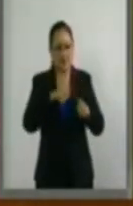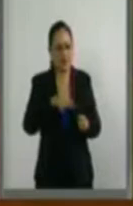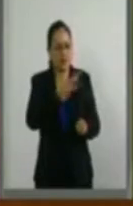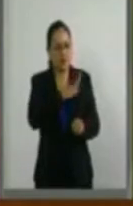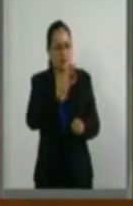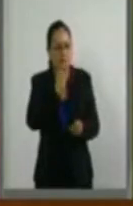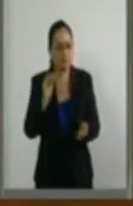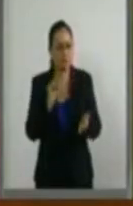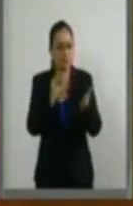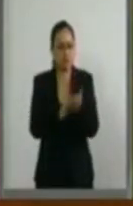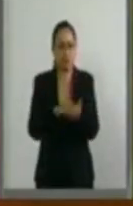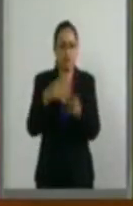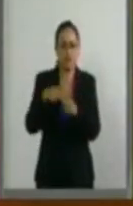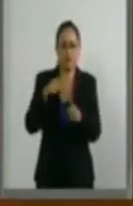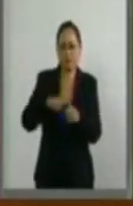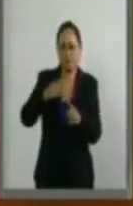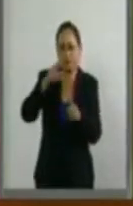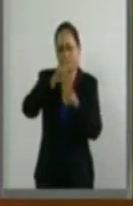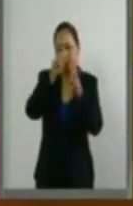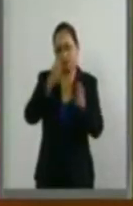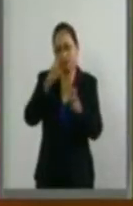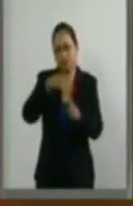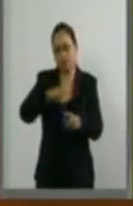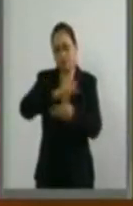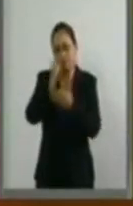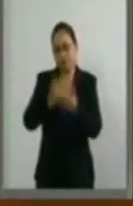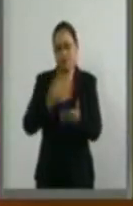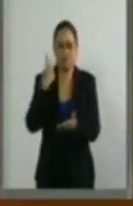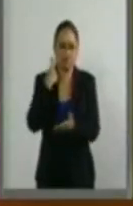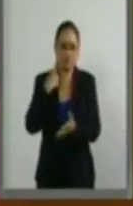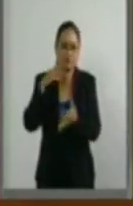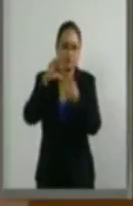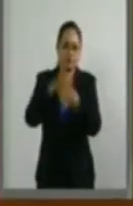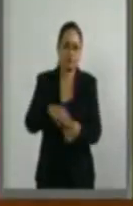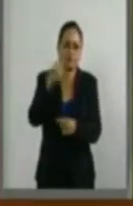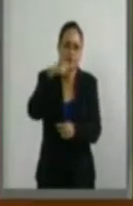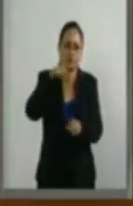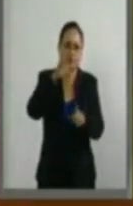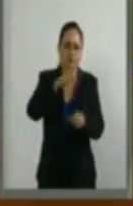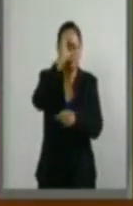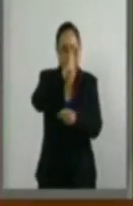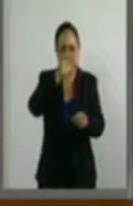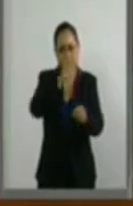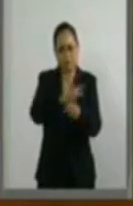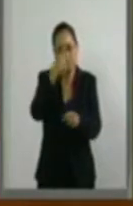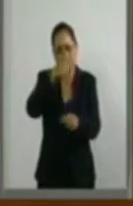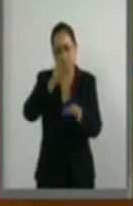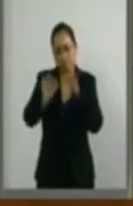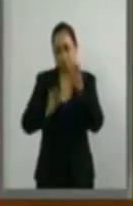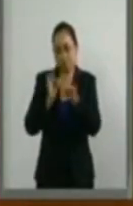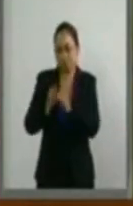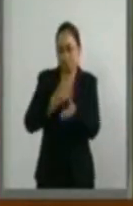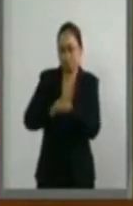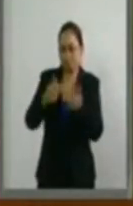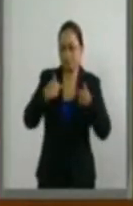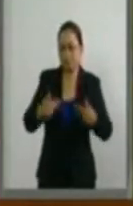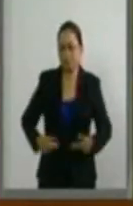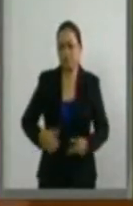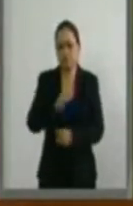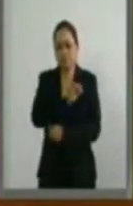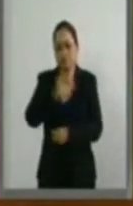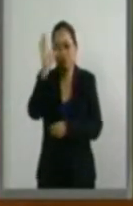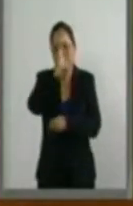los elementos de política pública en la materia para garantizar y proteger el derecho humano a la